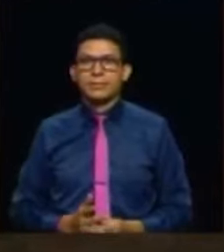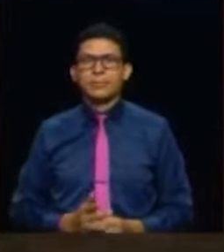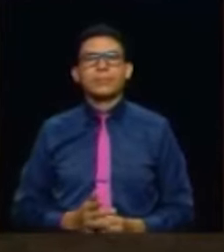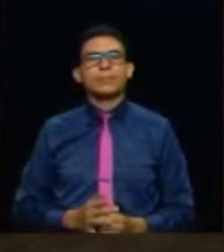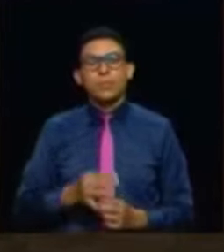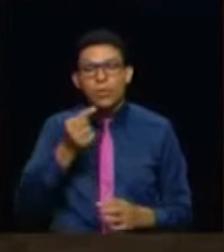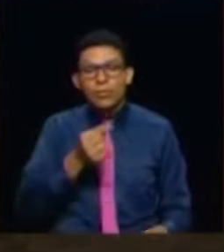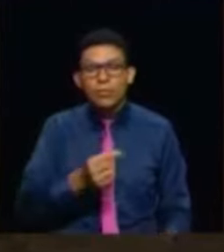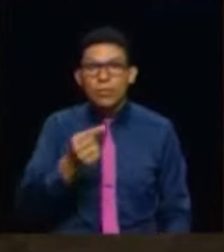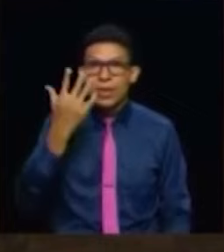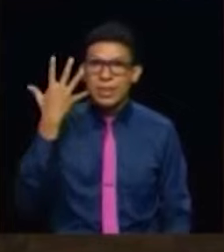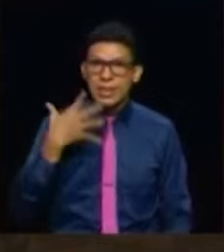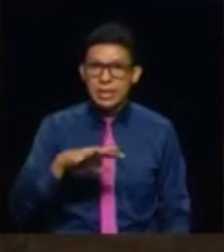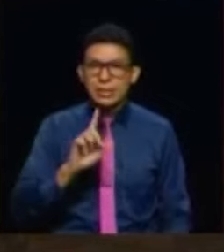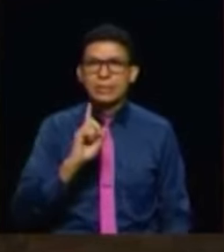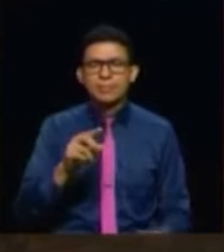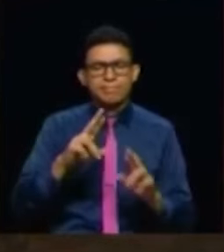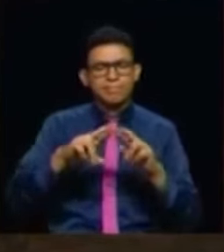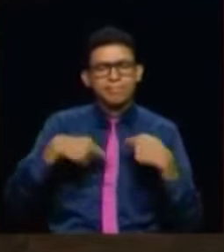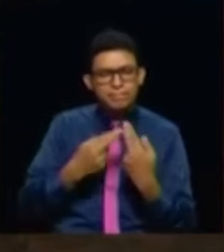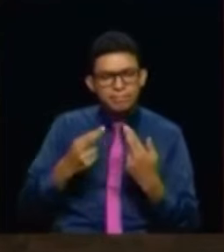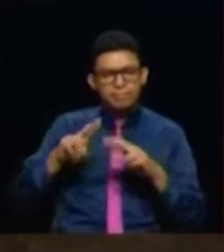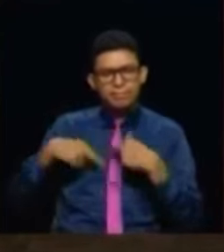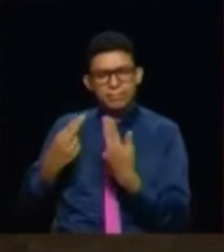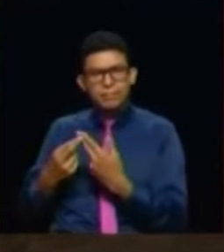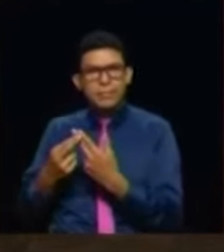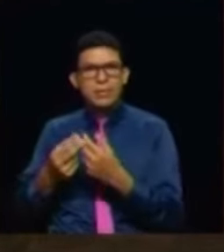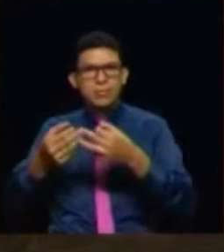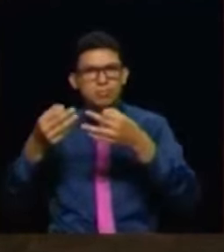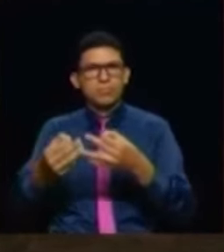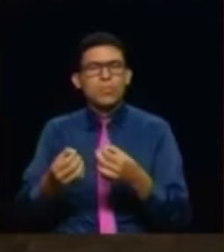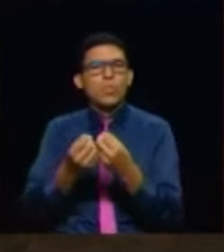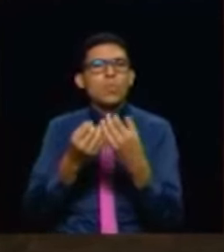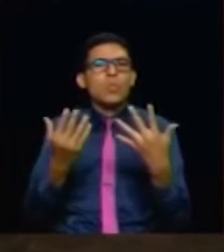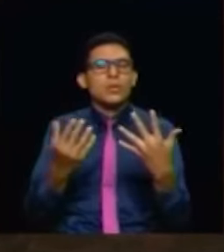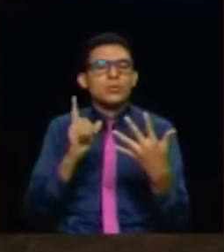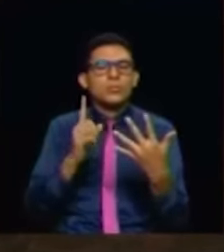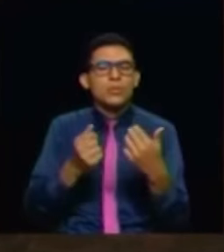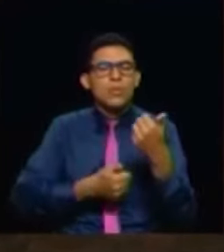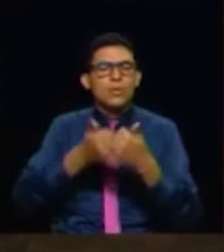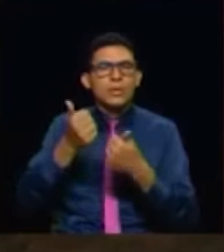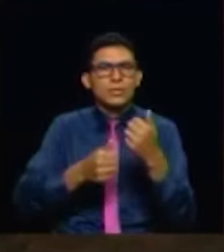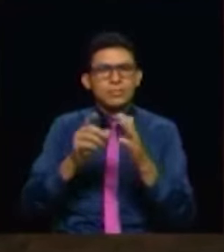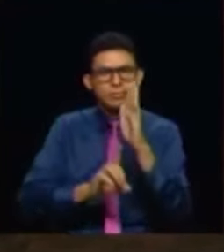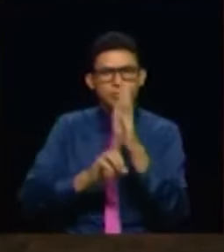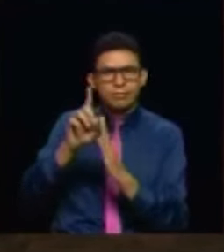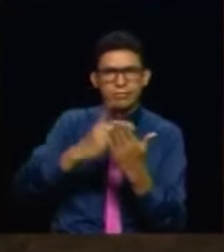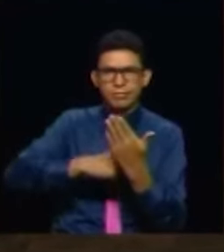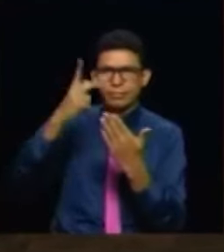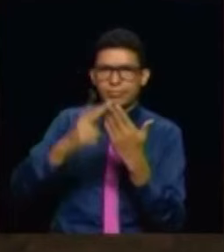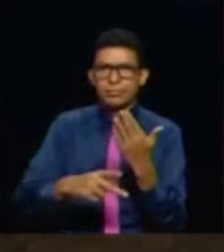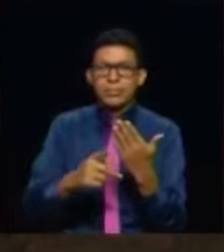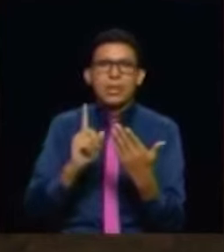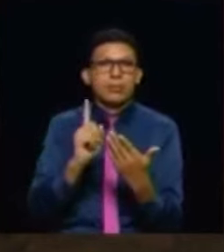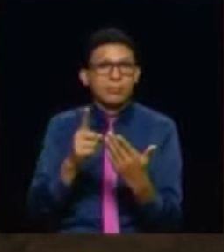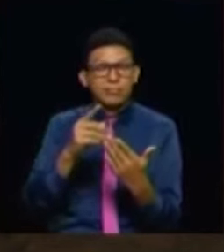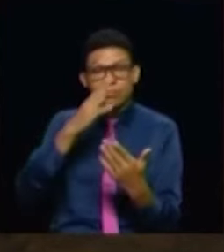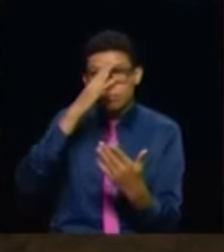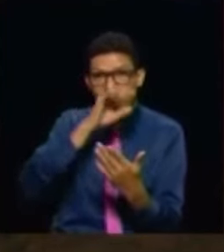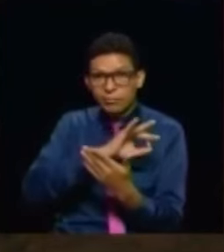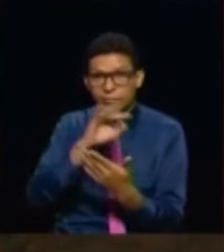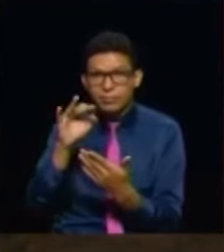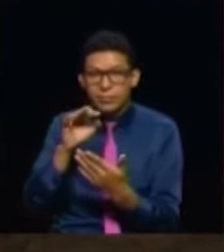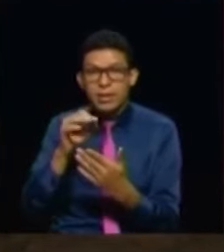los próximos días se mantengan reuniones clave para ver cuál será el desarrollo de estos proyectos, que sin duda para